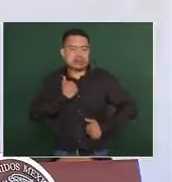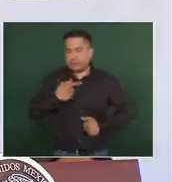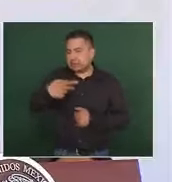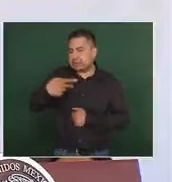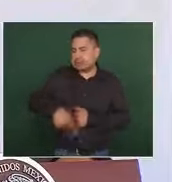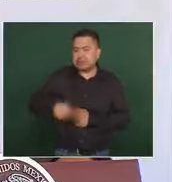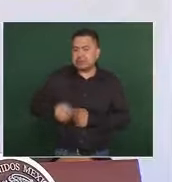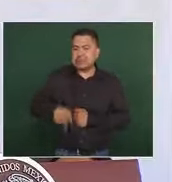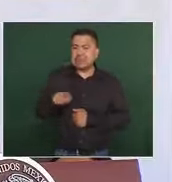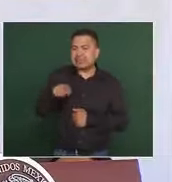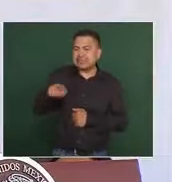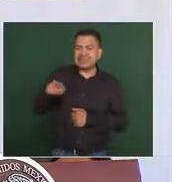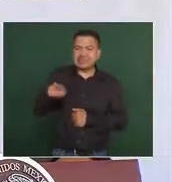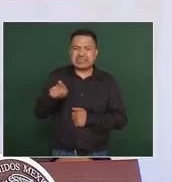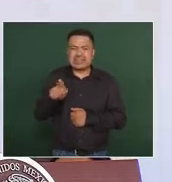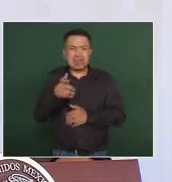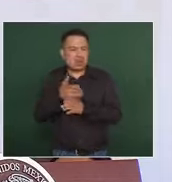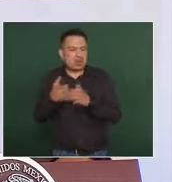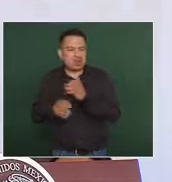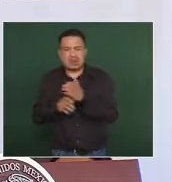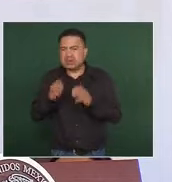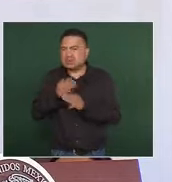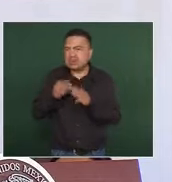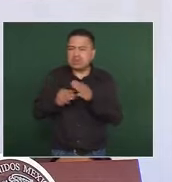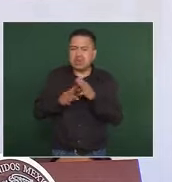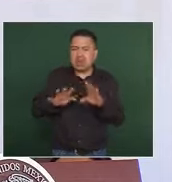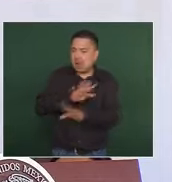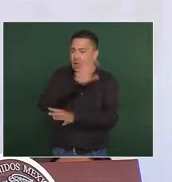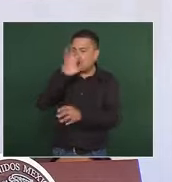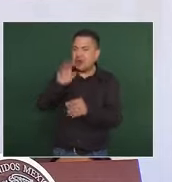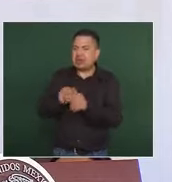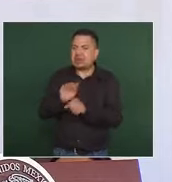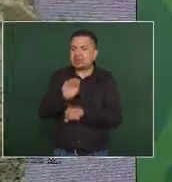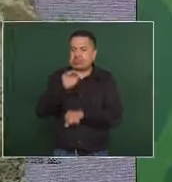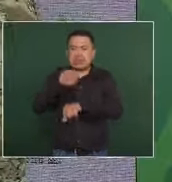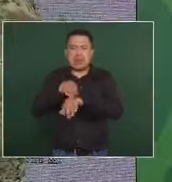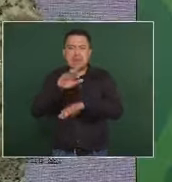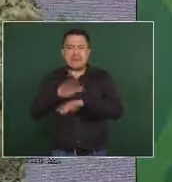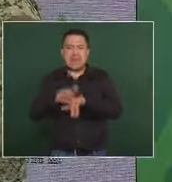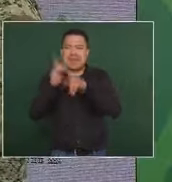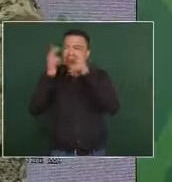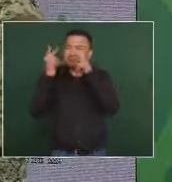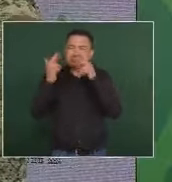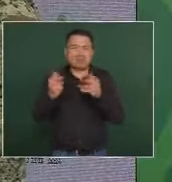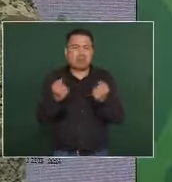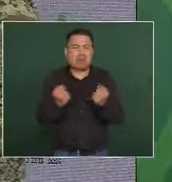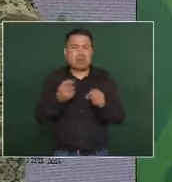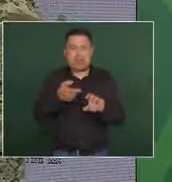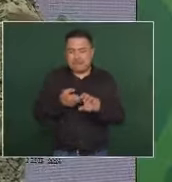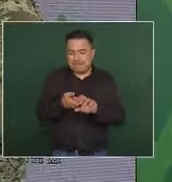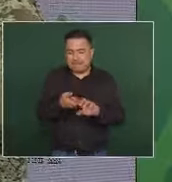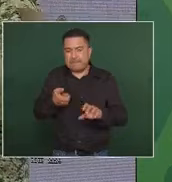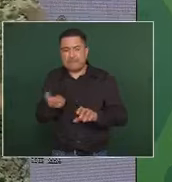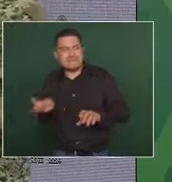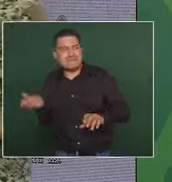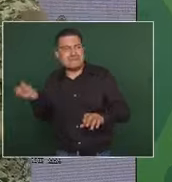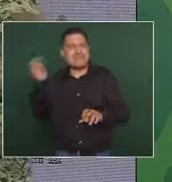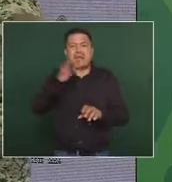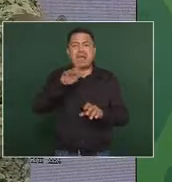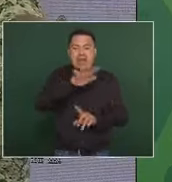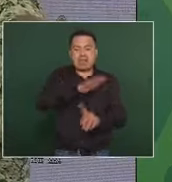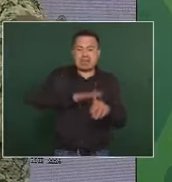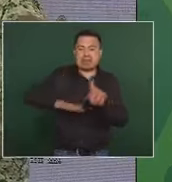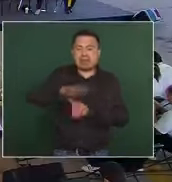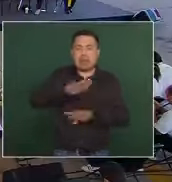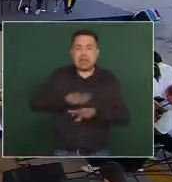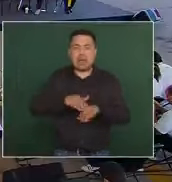son ese armamento que genera una destrucción, porque la granada tiene un radio de